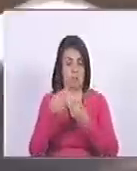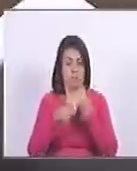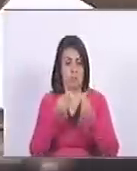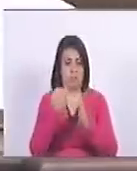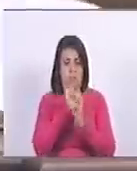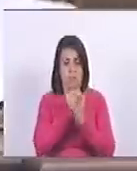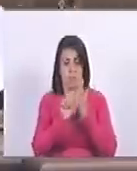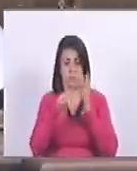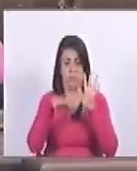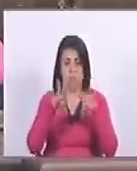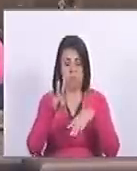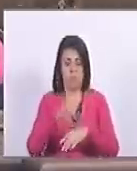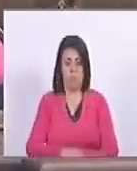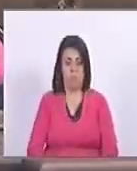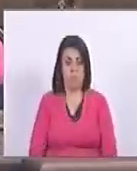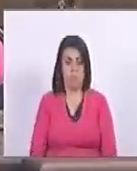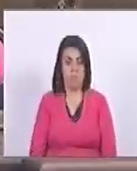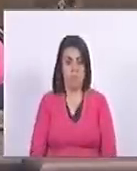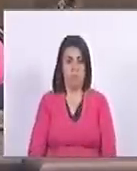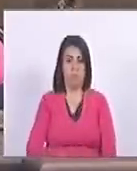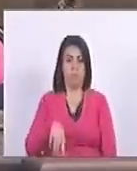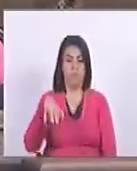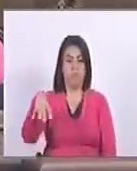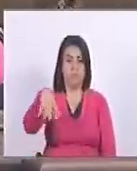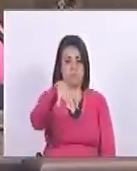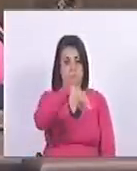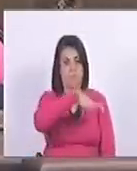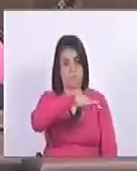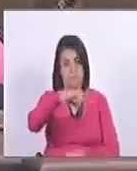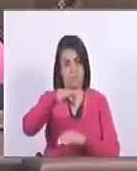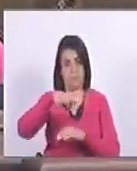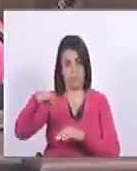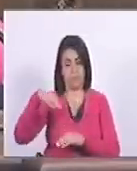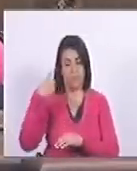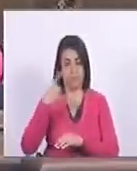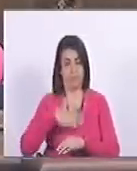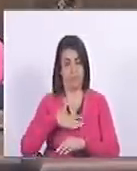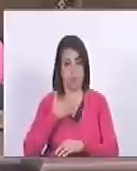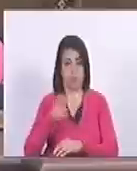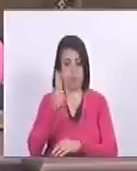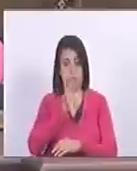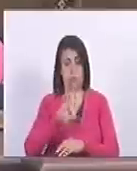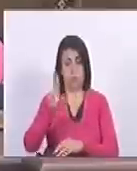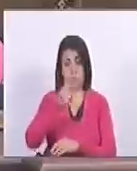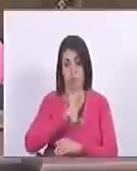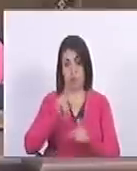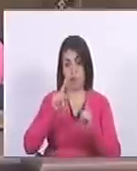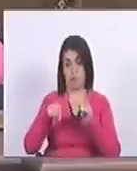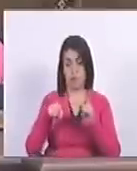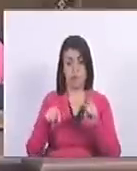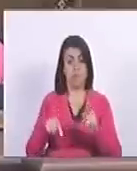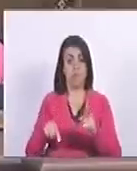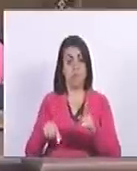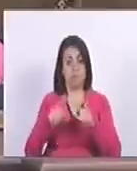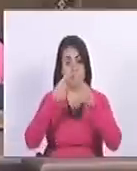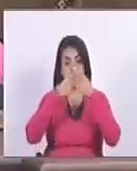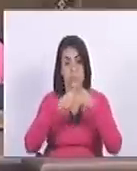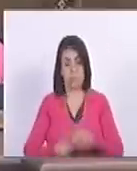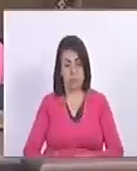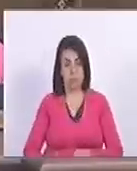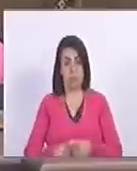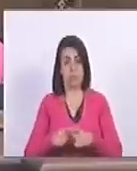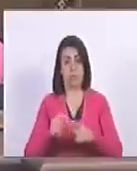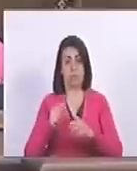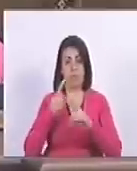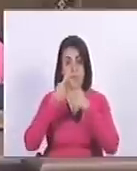siguientes términos. Artículo 14. Los estados y municipios solo podrán utilizar como unidad de cuenta dinámica para